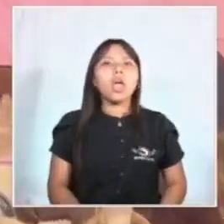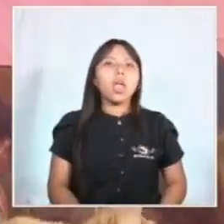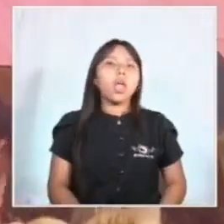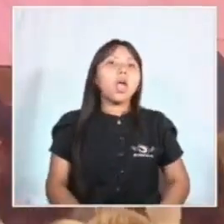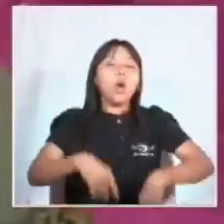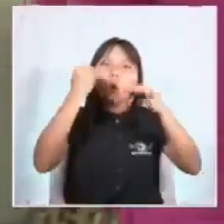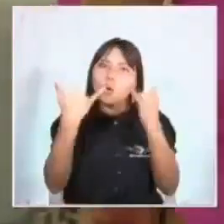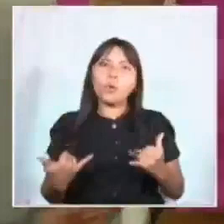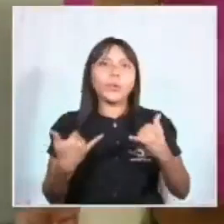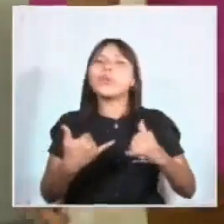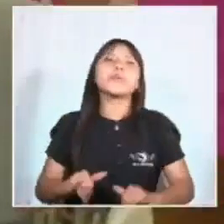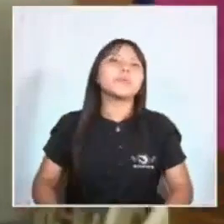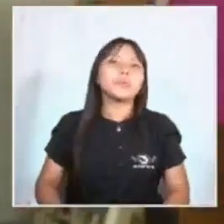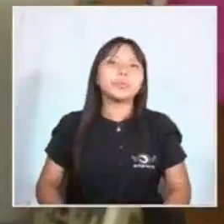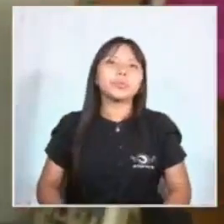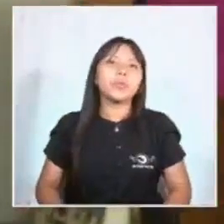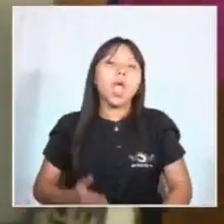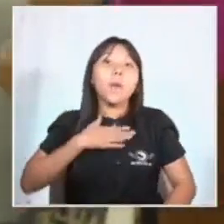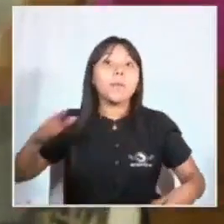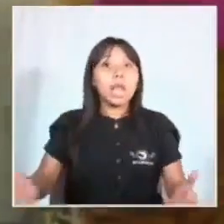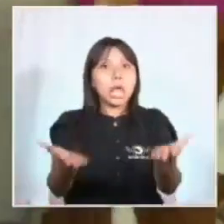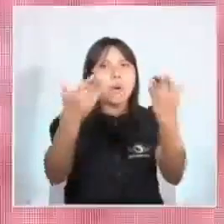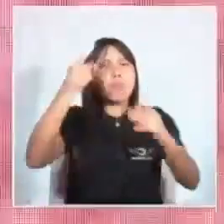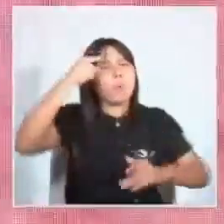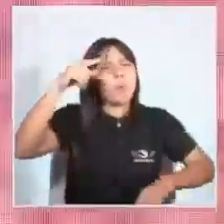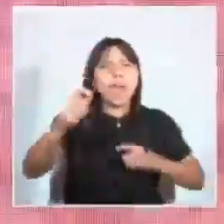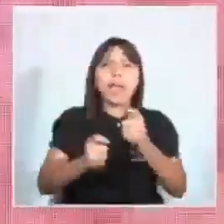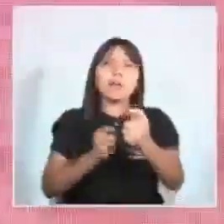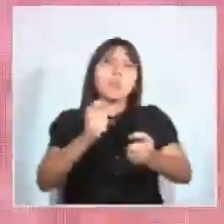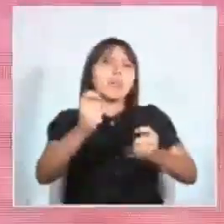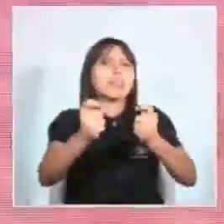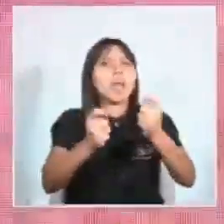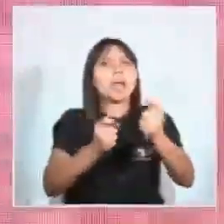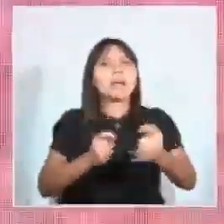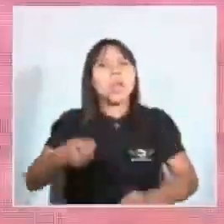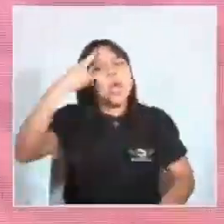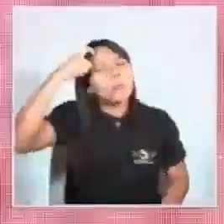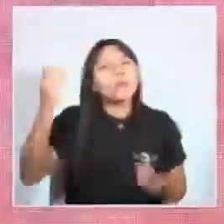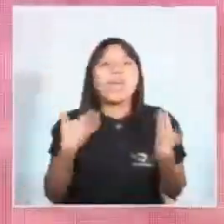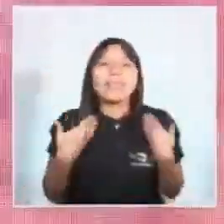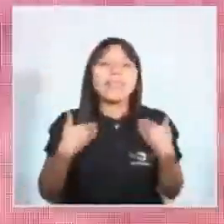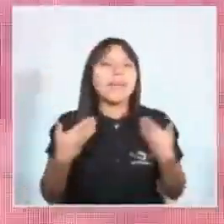partir de hoy me levanto para gobernar, porque